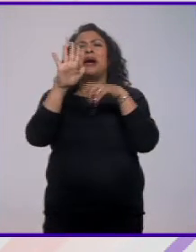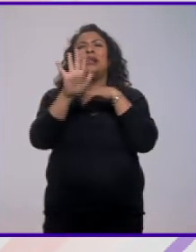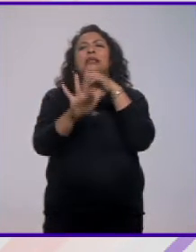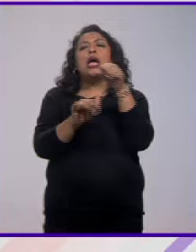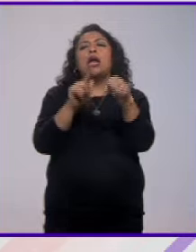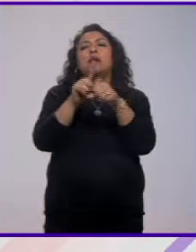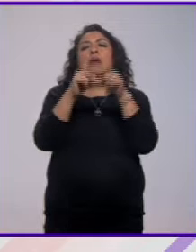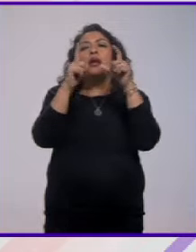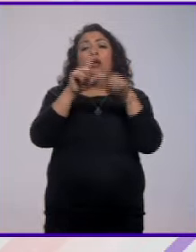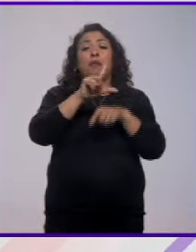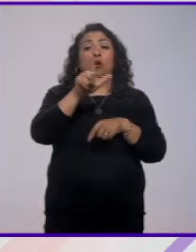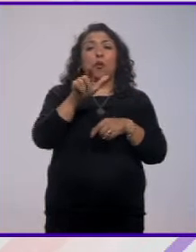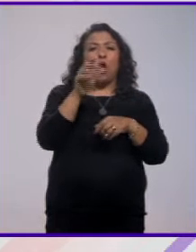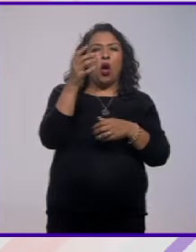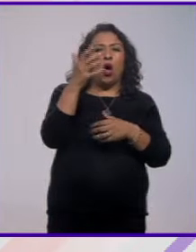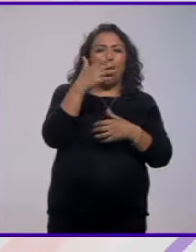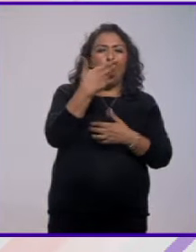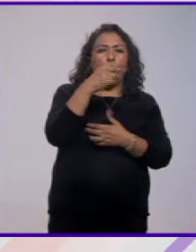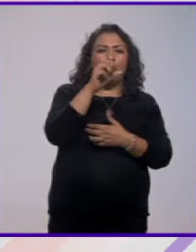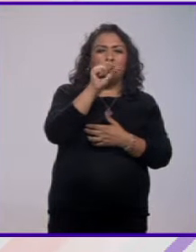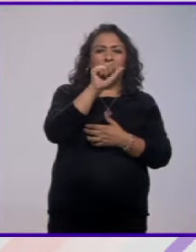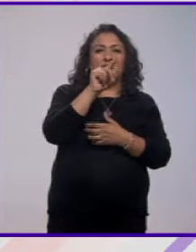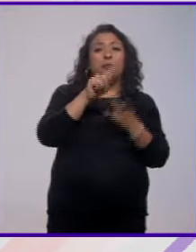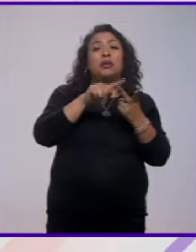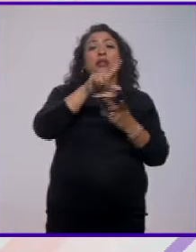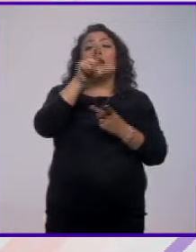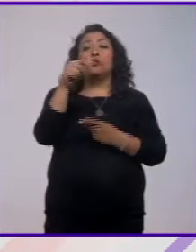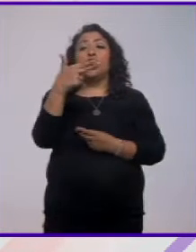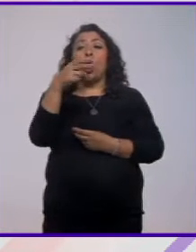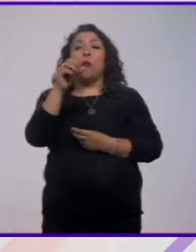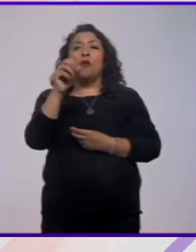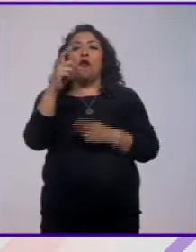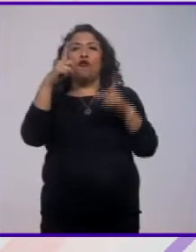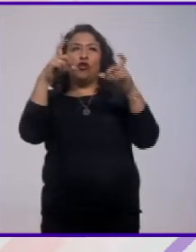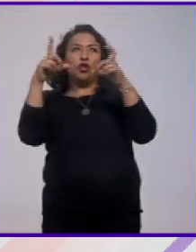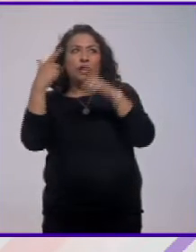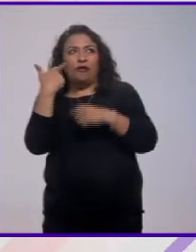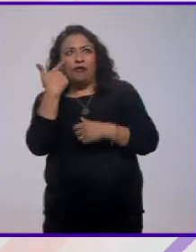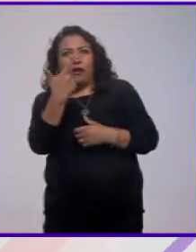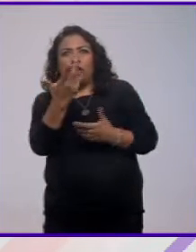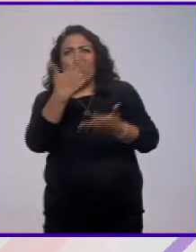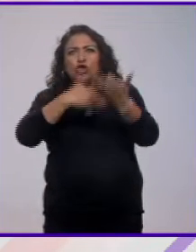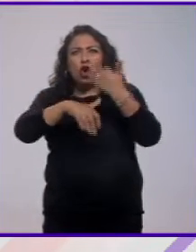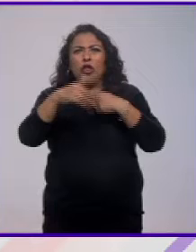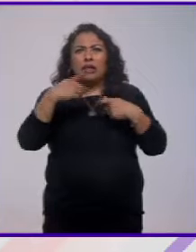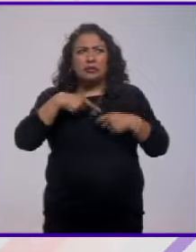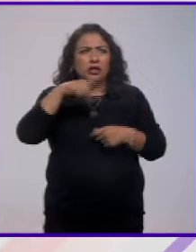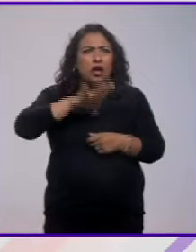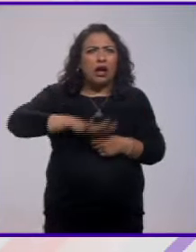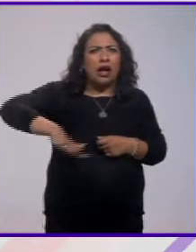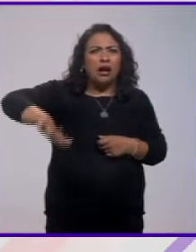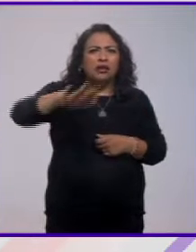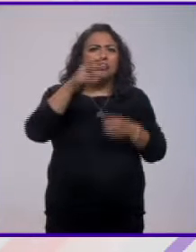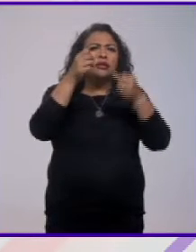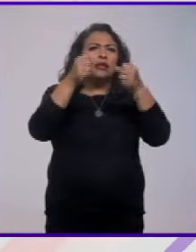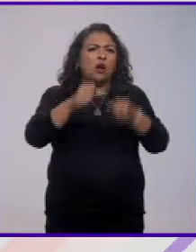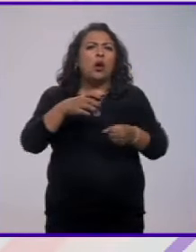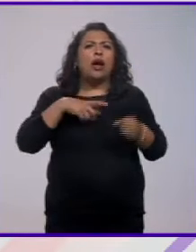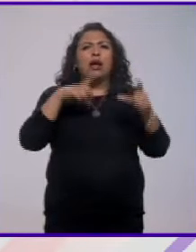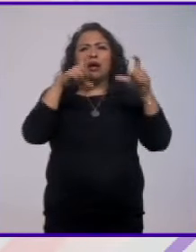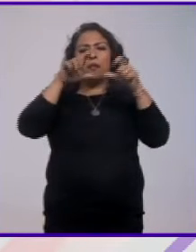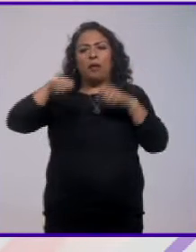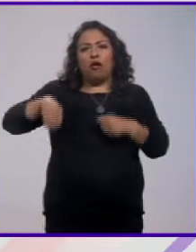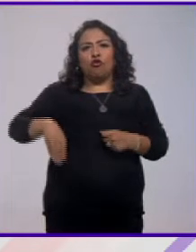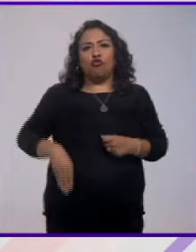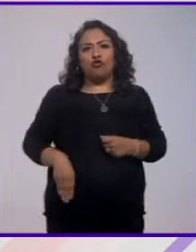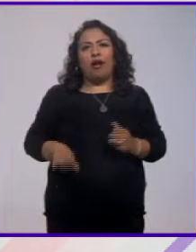del homo sapiens llega el homo fotográfico, ¿no? O sea, lo están demostrando el hecho de que todos los que estamos aquí seguramente tenemos una cámara en el